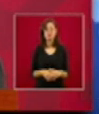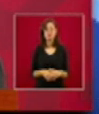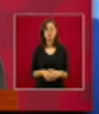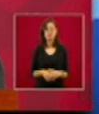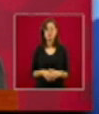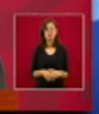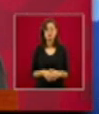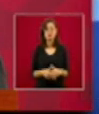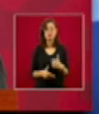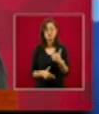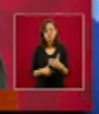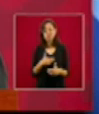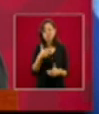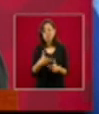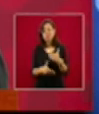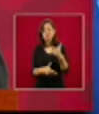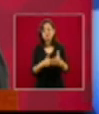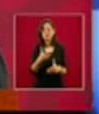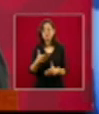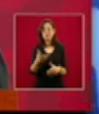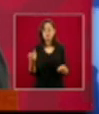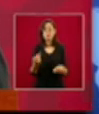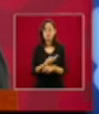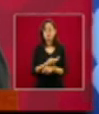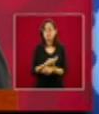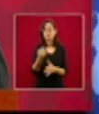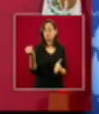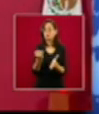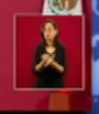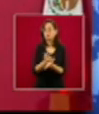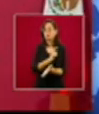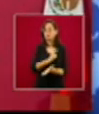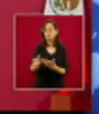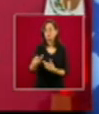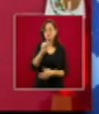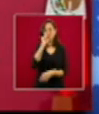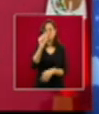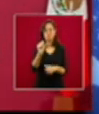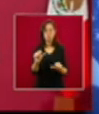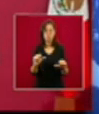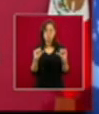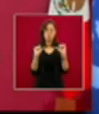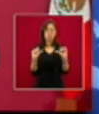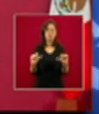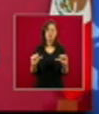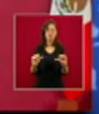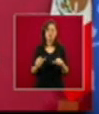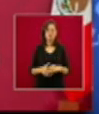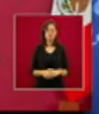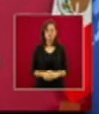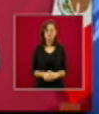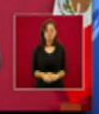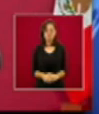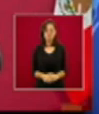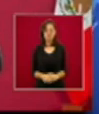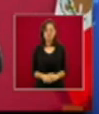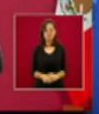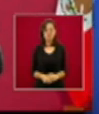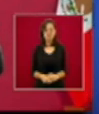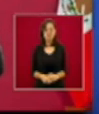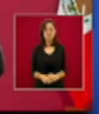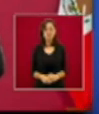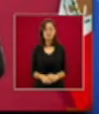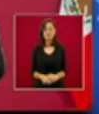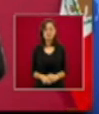Y nuestra Constitución y nuestras leyes en ningún momento le dan al gobierno